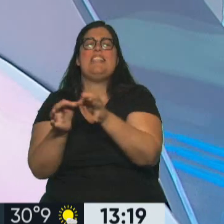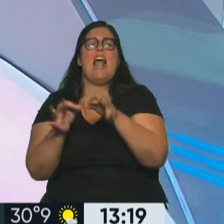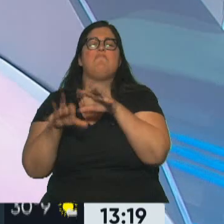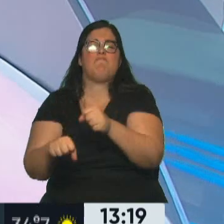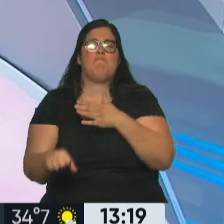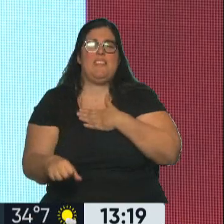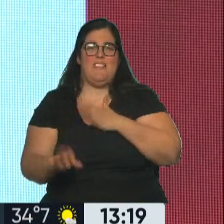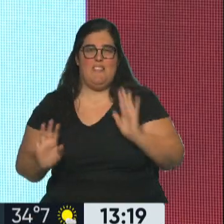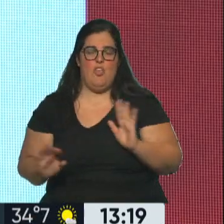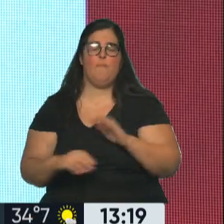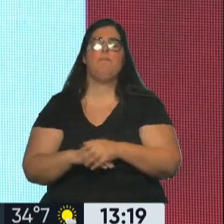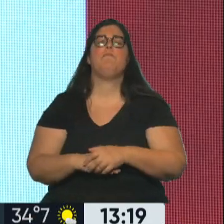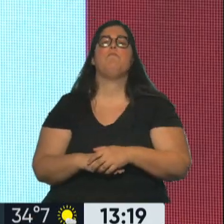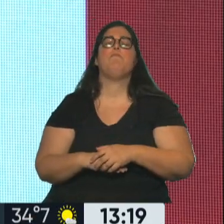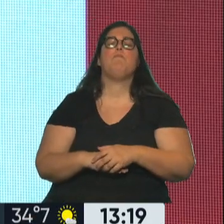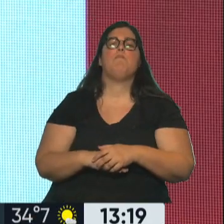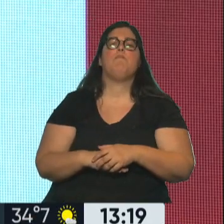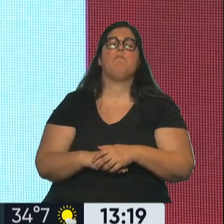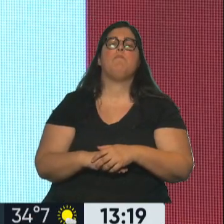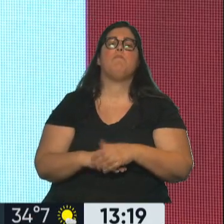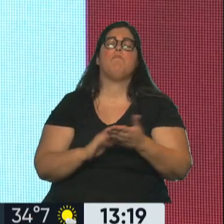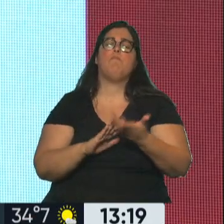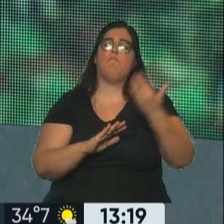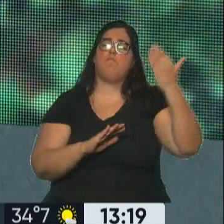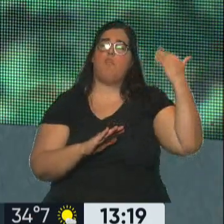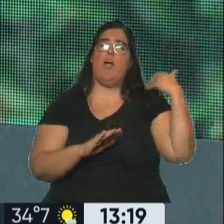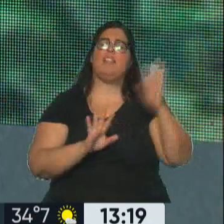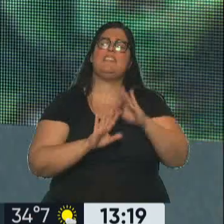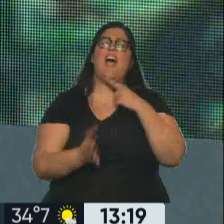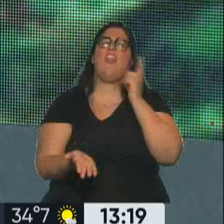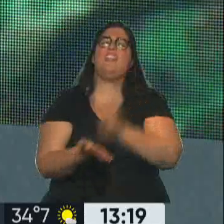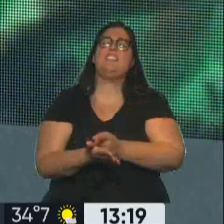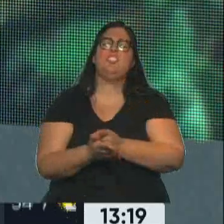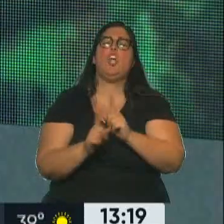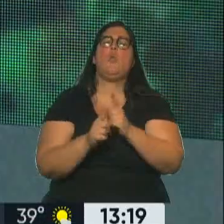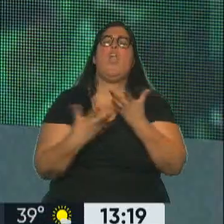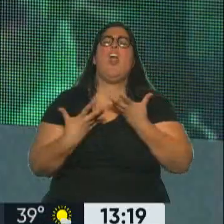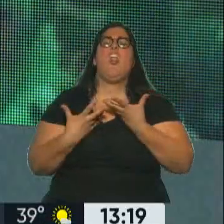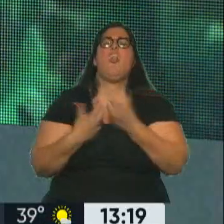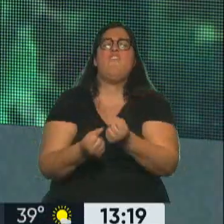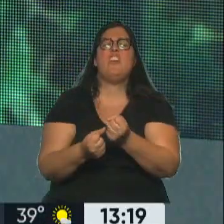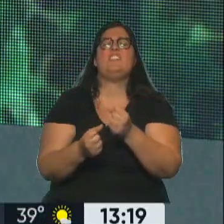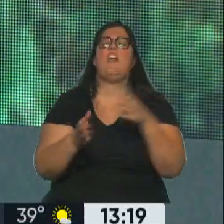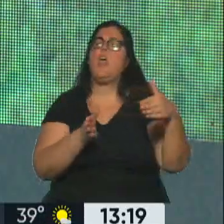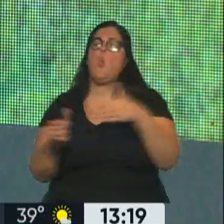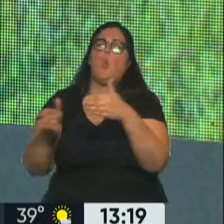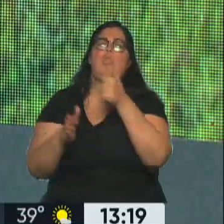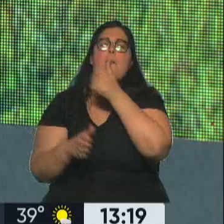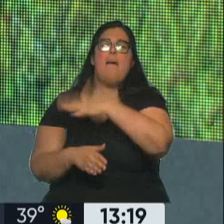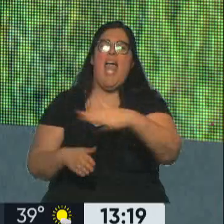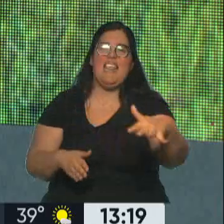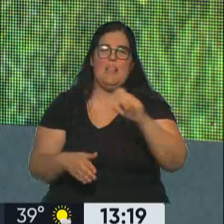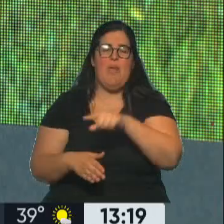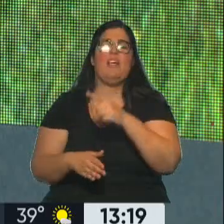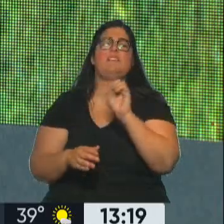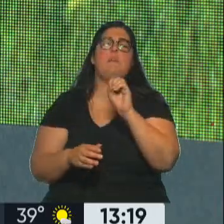mandatarios, Senko Suzuki, adoptó la política de defensa de rutas marítimas de las 1000 millas, que eso incluye una